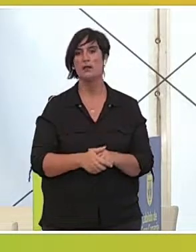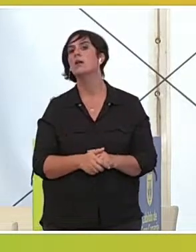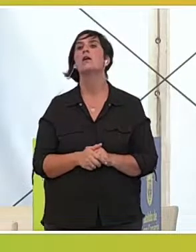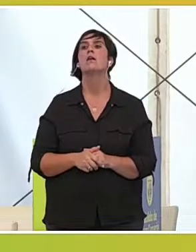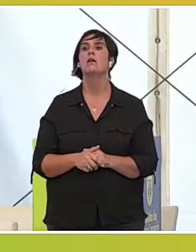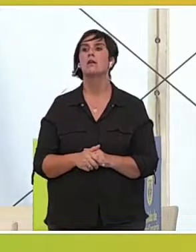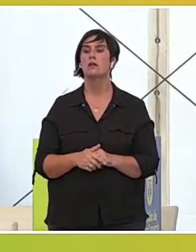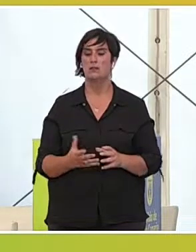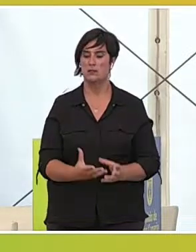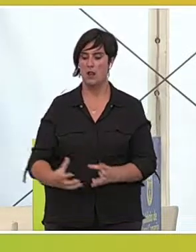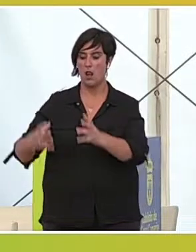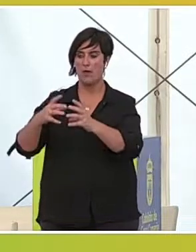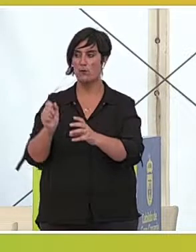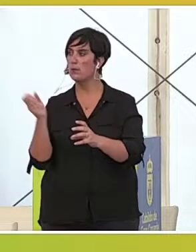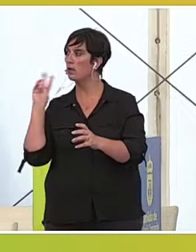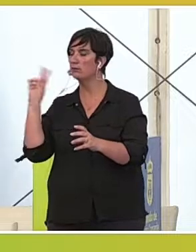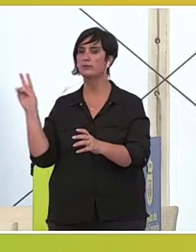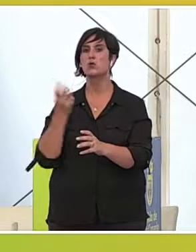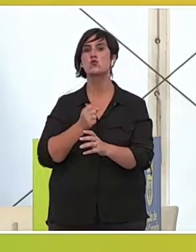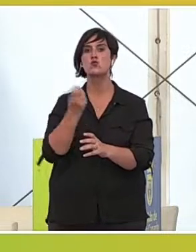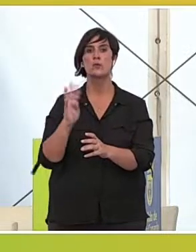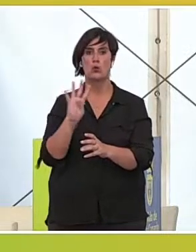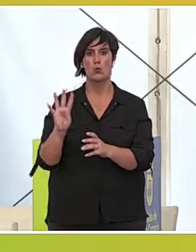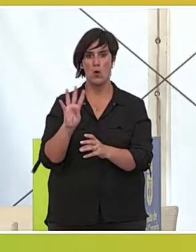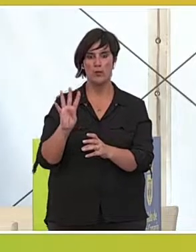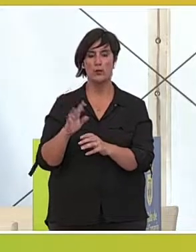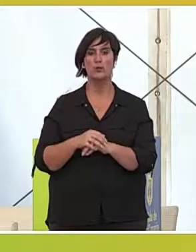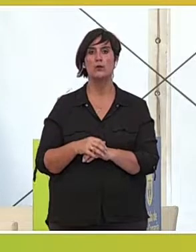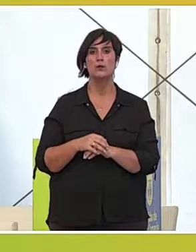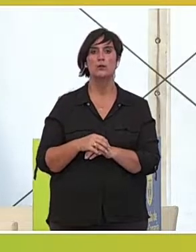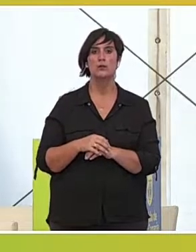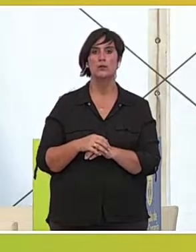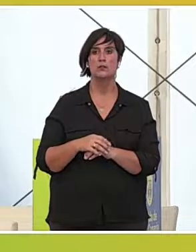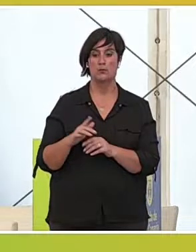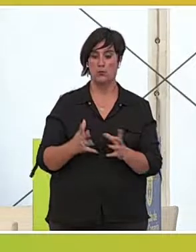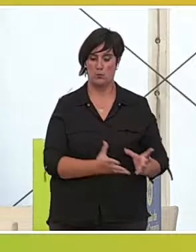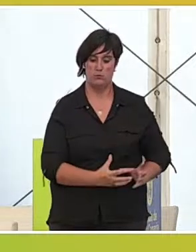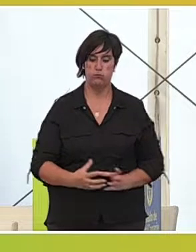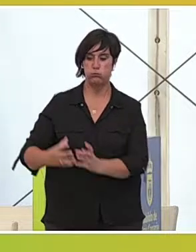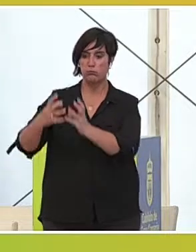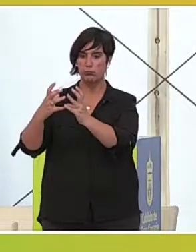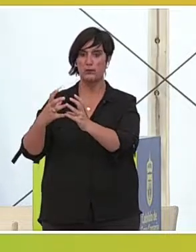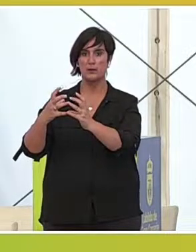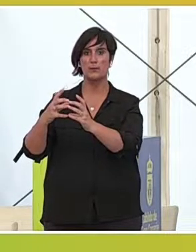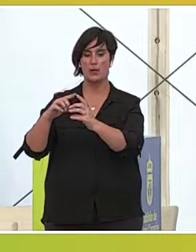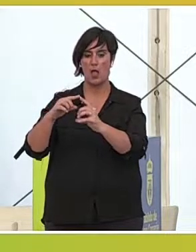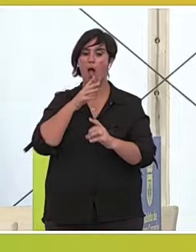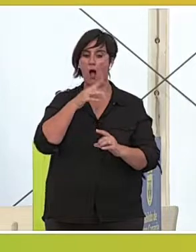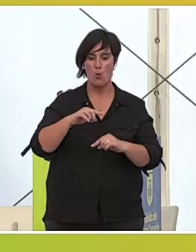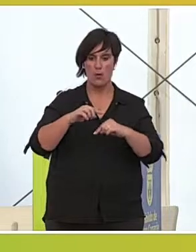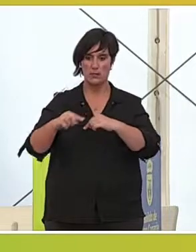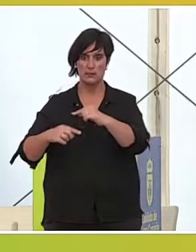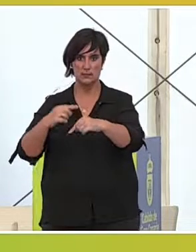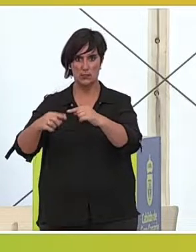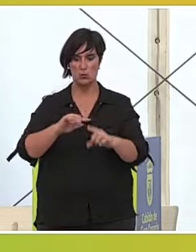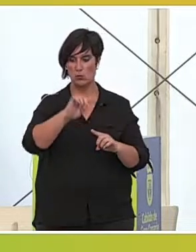sería la bomba número 4, que aparece en el diagrama. En el momento que se produce ese desplazamiento, empieza a circular el agua longitudinalmente